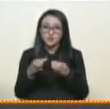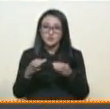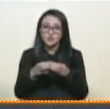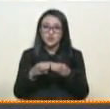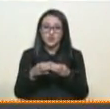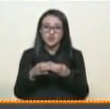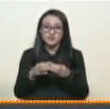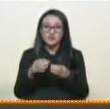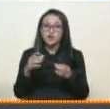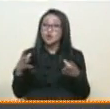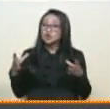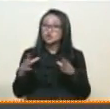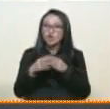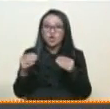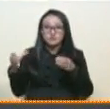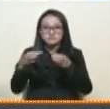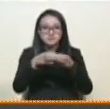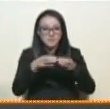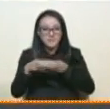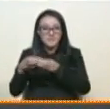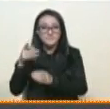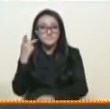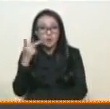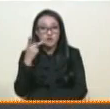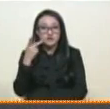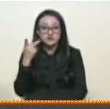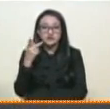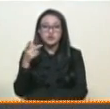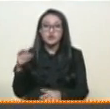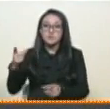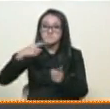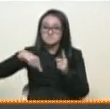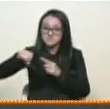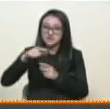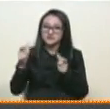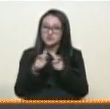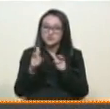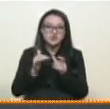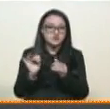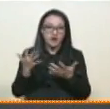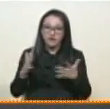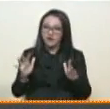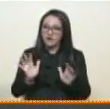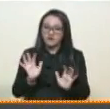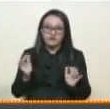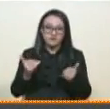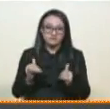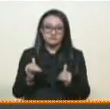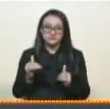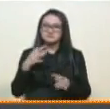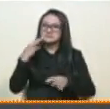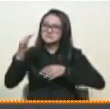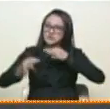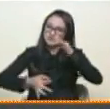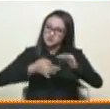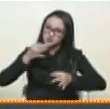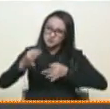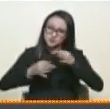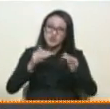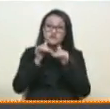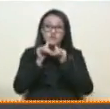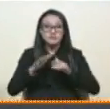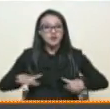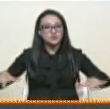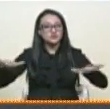con los partidos políticos, se hizo una reunión técnica, una mesa técnica para explicar, para informar lo que